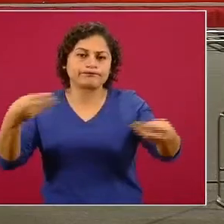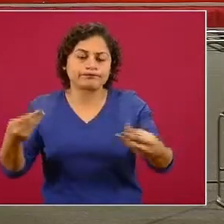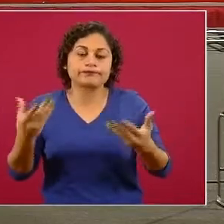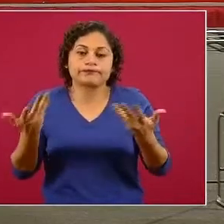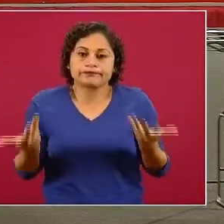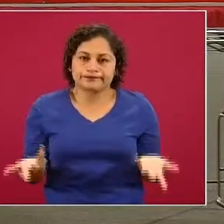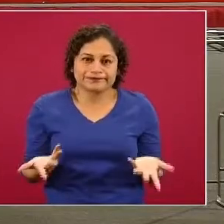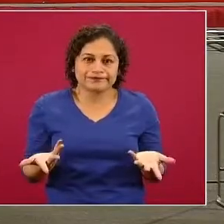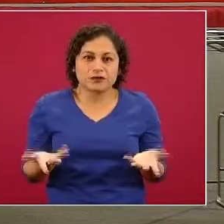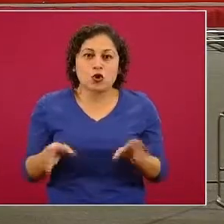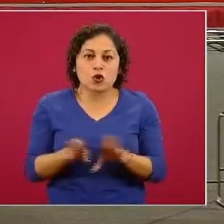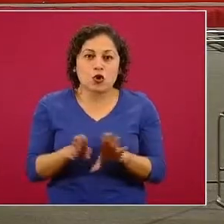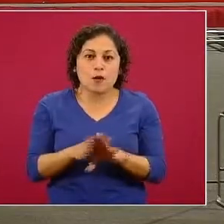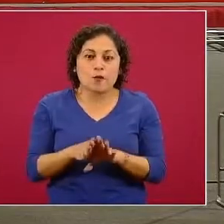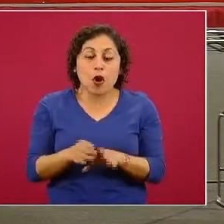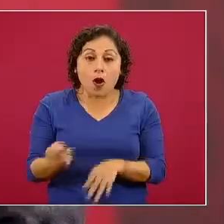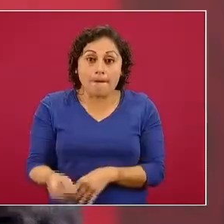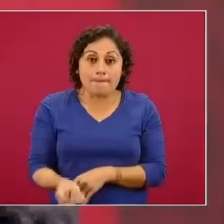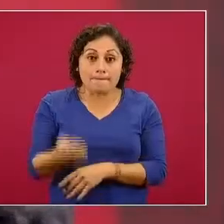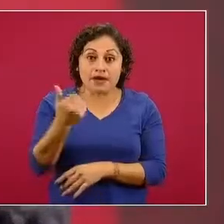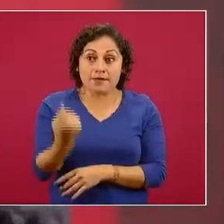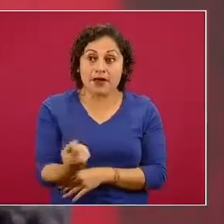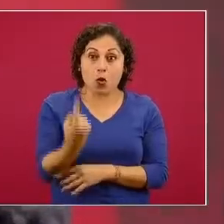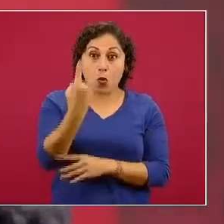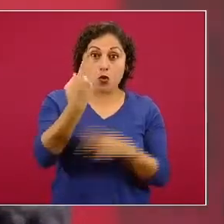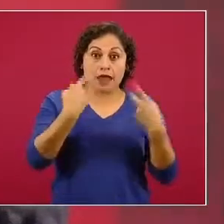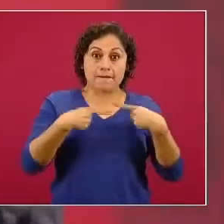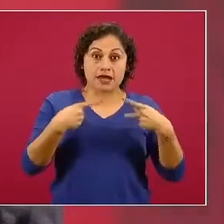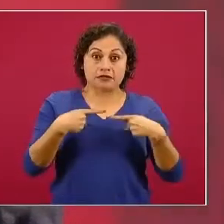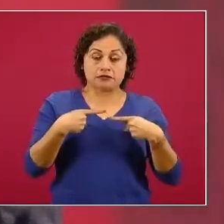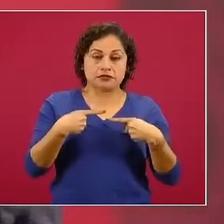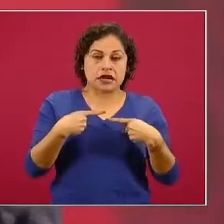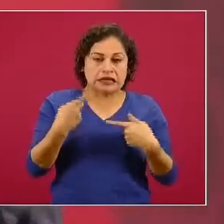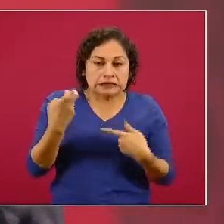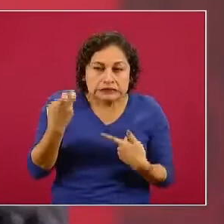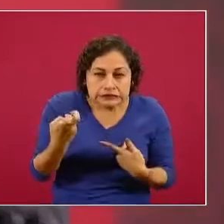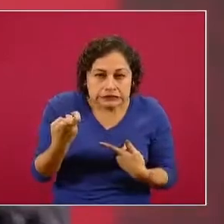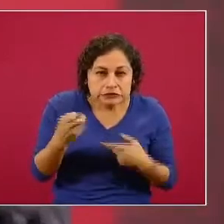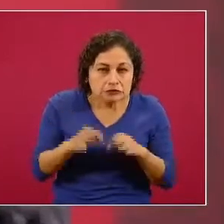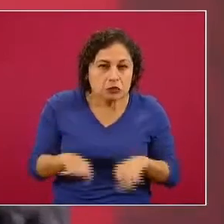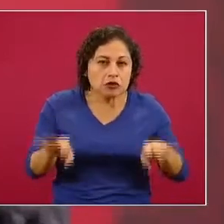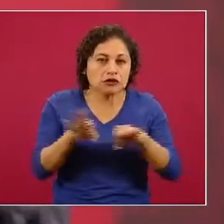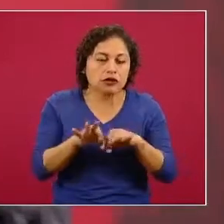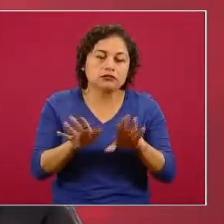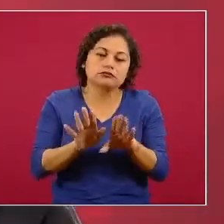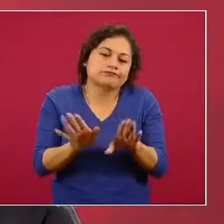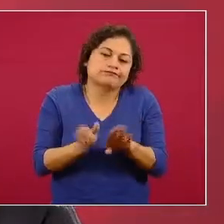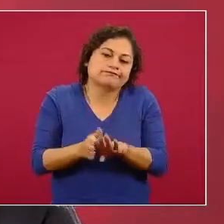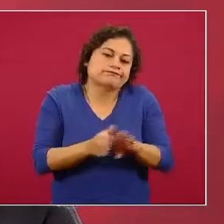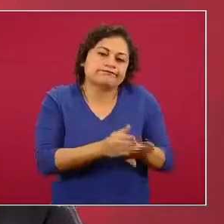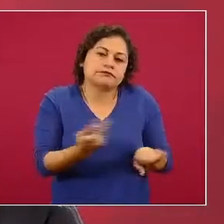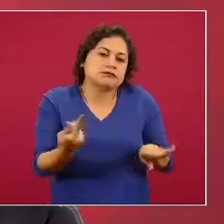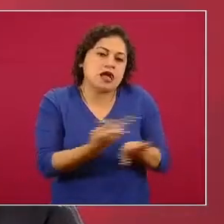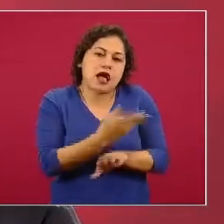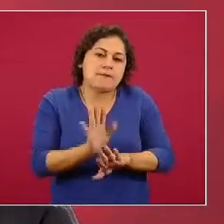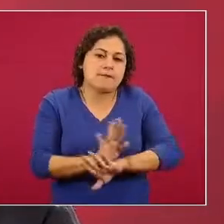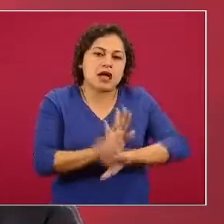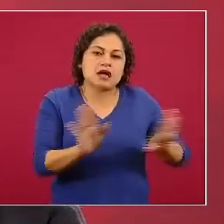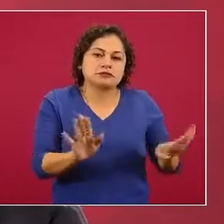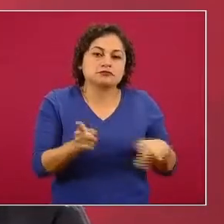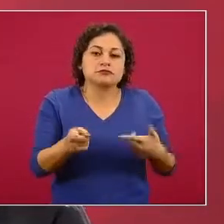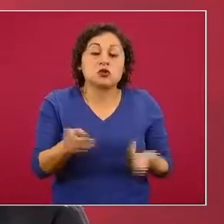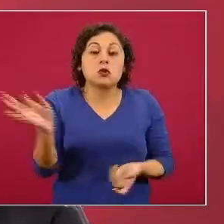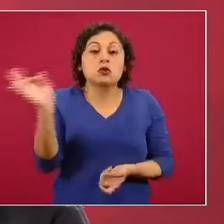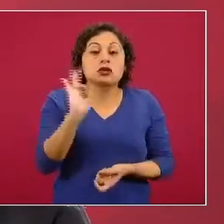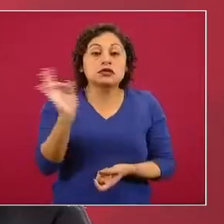de transmisión ya no depende del sitio de origen. Quizá para otro tipo de dimensiones sobre el origen